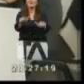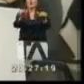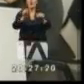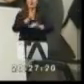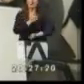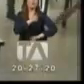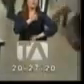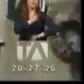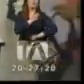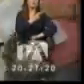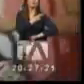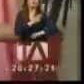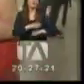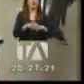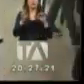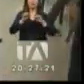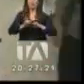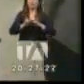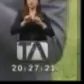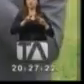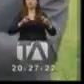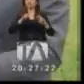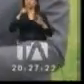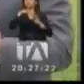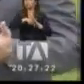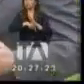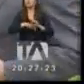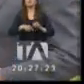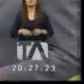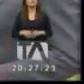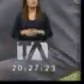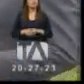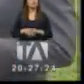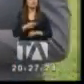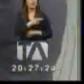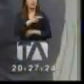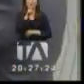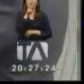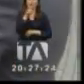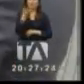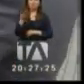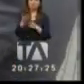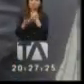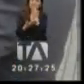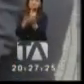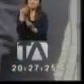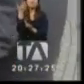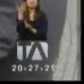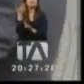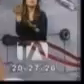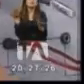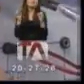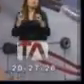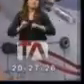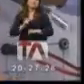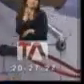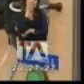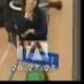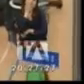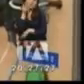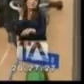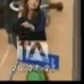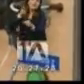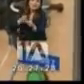la universidad, aunque podrán ser auditadas. Desde las universidades privadas aseguran que con facilidad podrían incluso interesarse